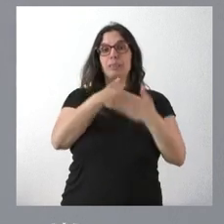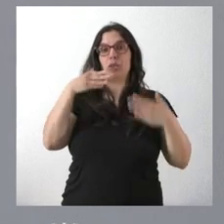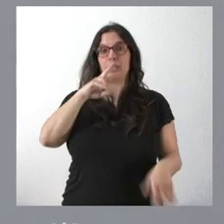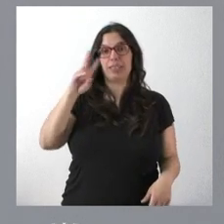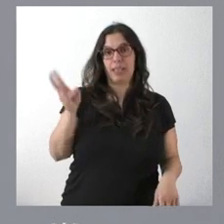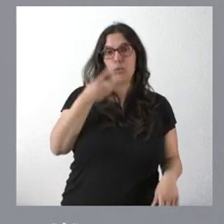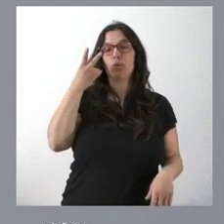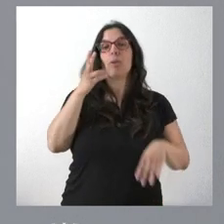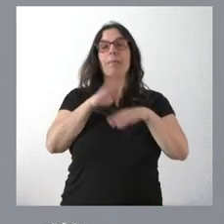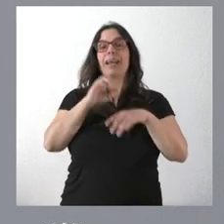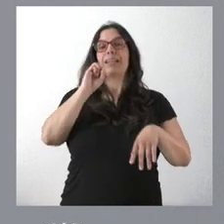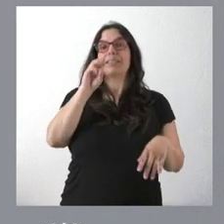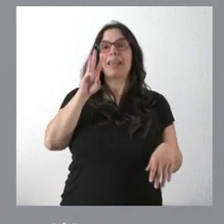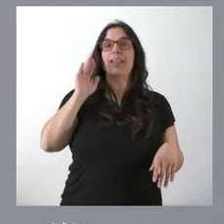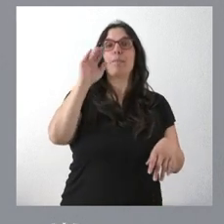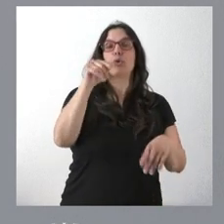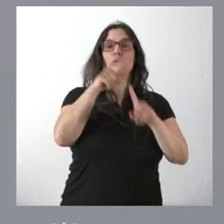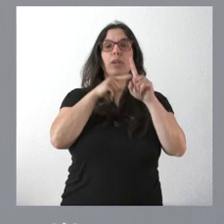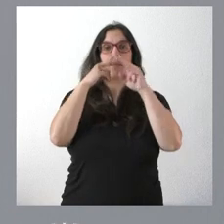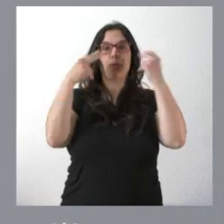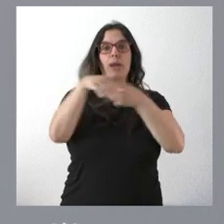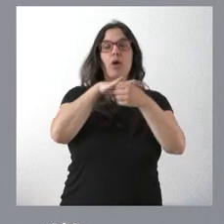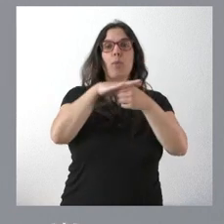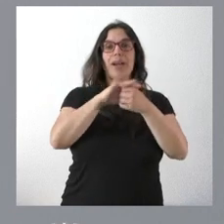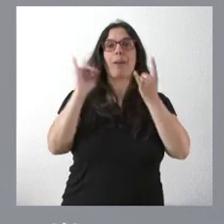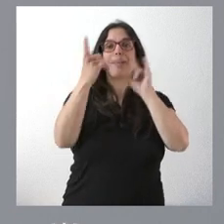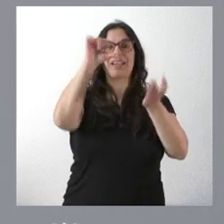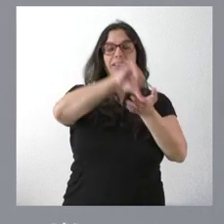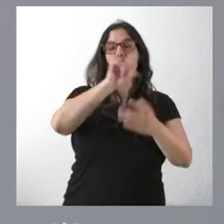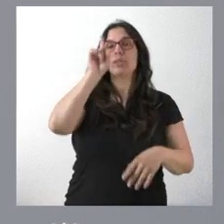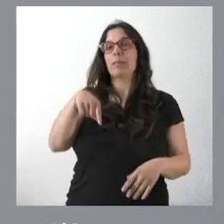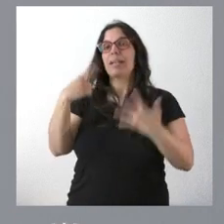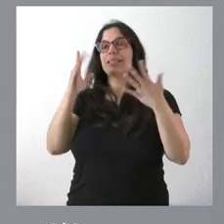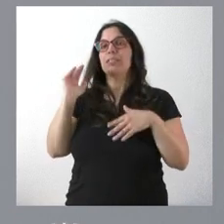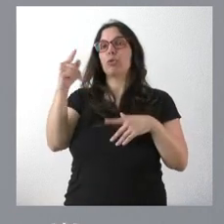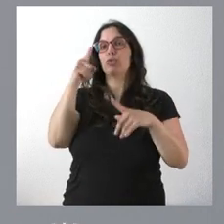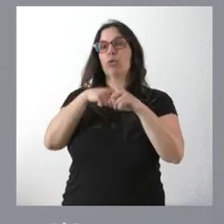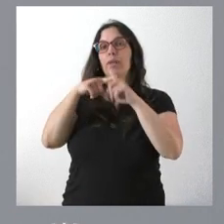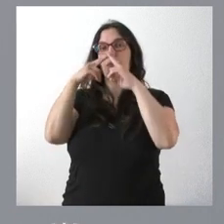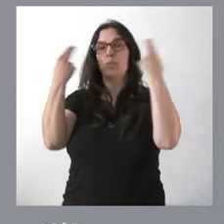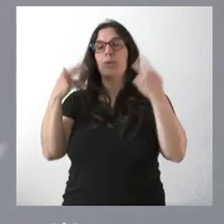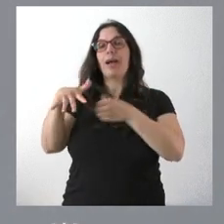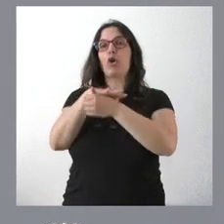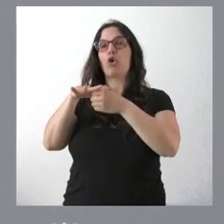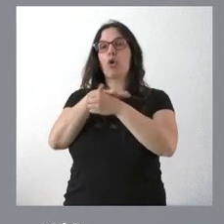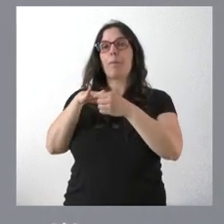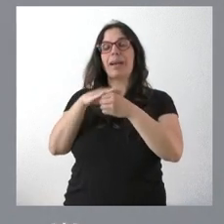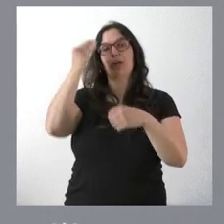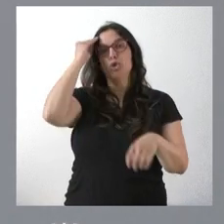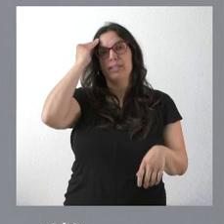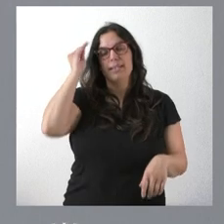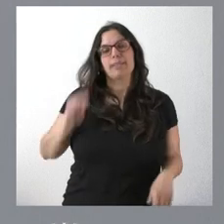euros para 13 montes de utilidad pública en la comarca Pinares Centro y para 6 montes de utilidad pública en la comarca de